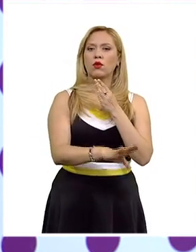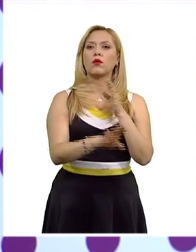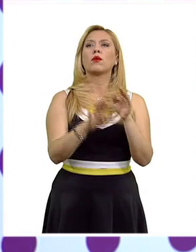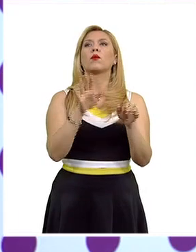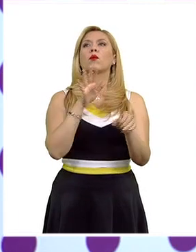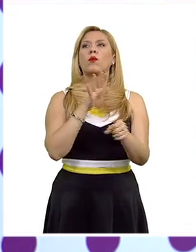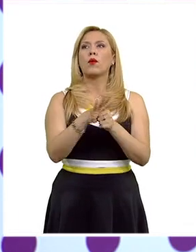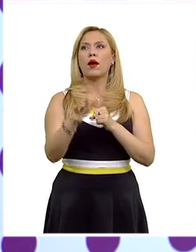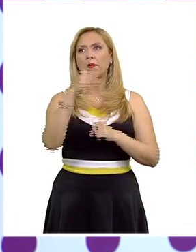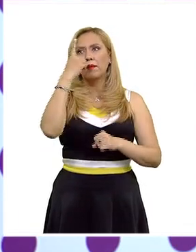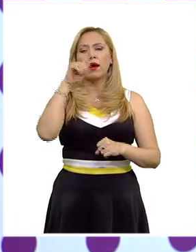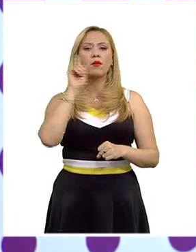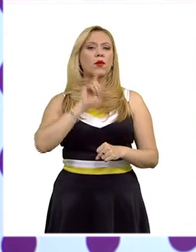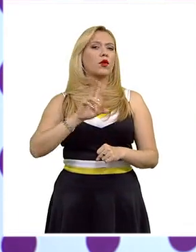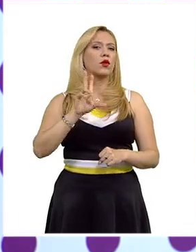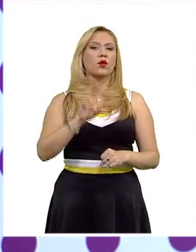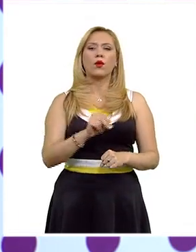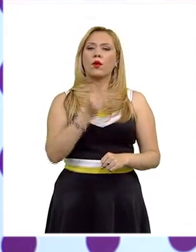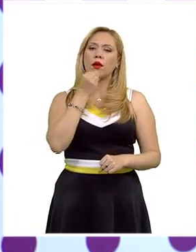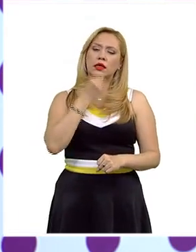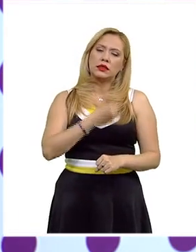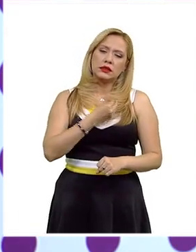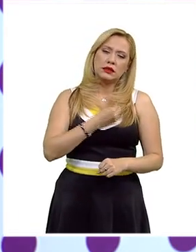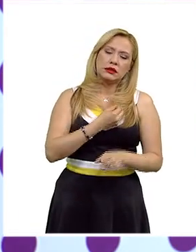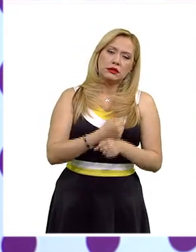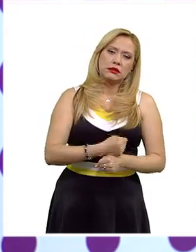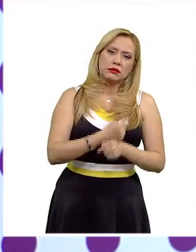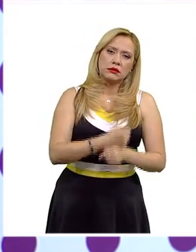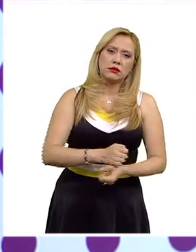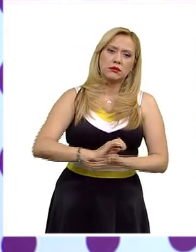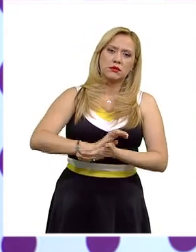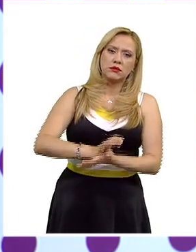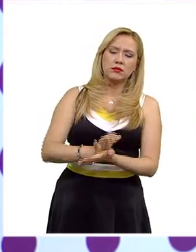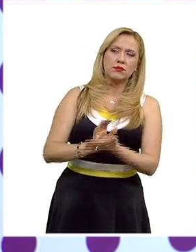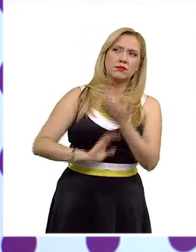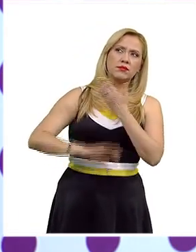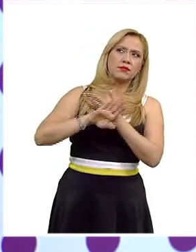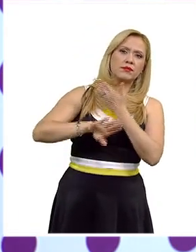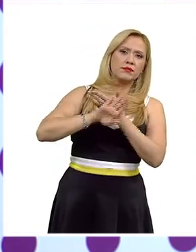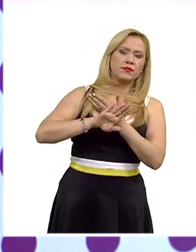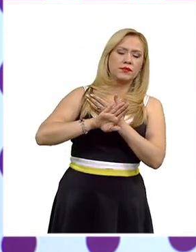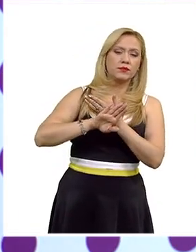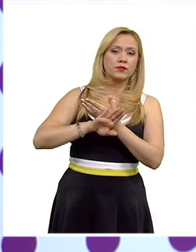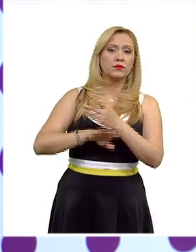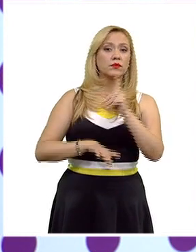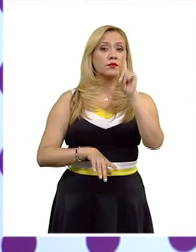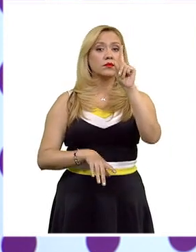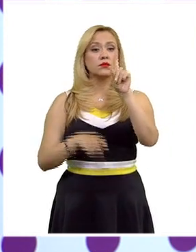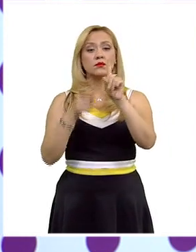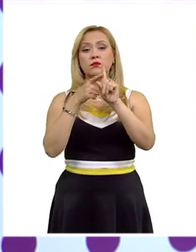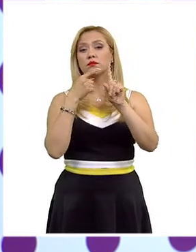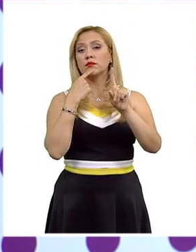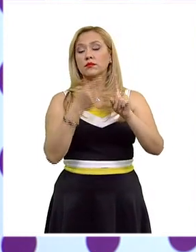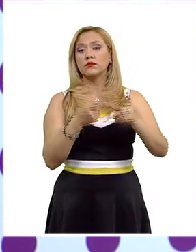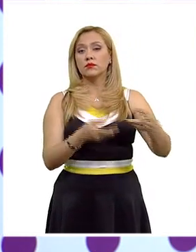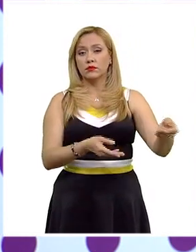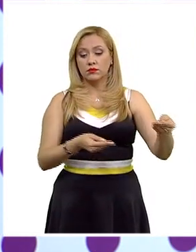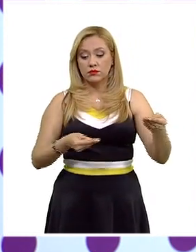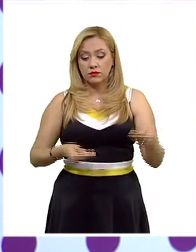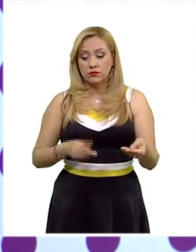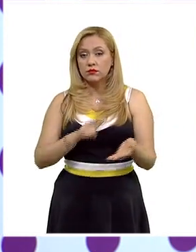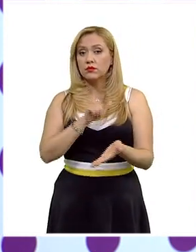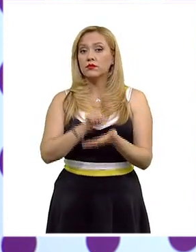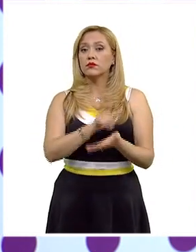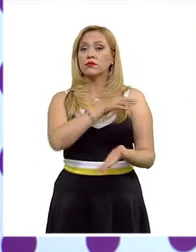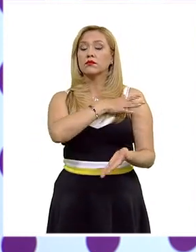que las mujeres no padezcan este tipo de discriminación y este tipo de violencia. Una de las cosas que pone a nuestra disposición la